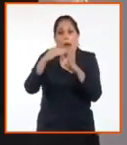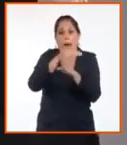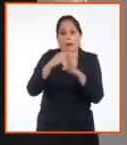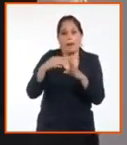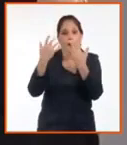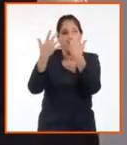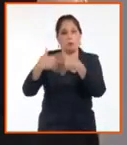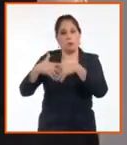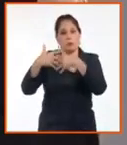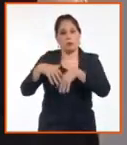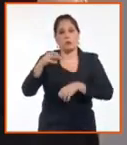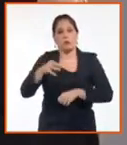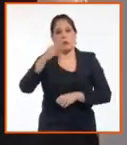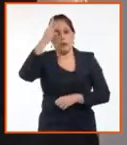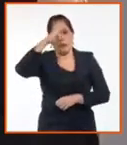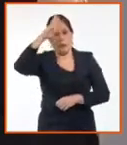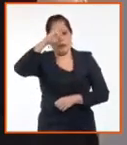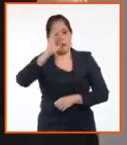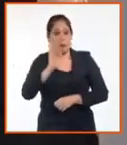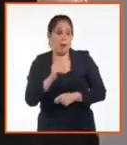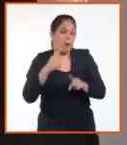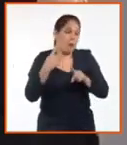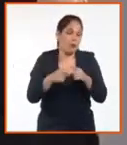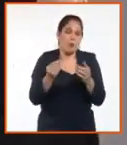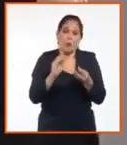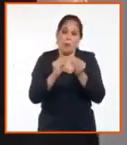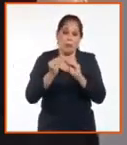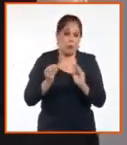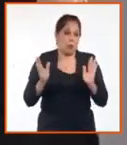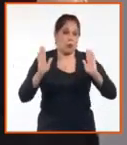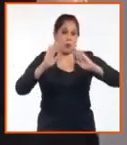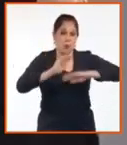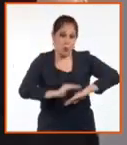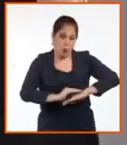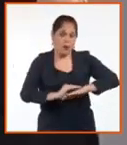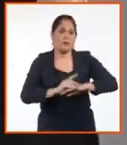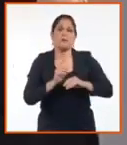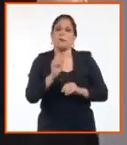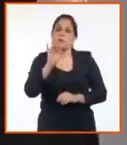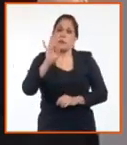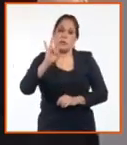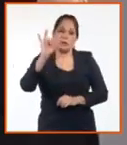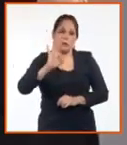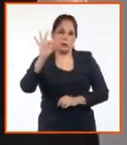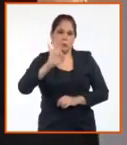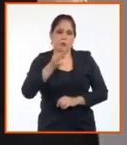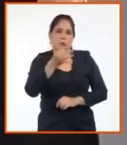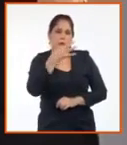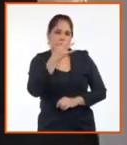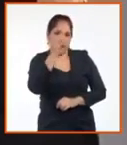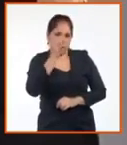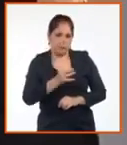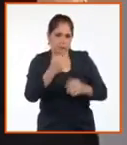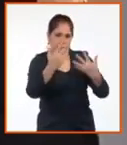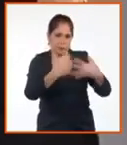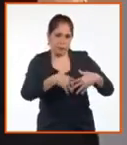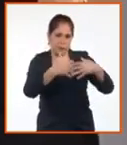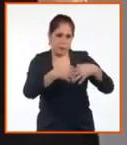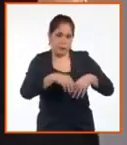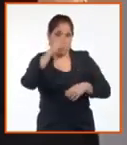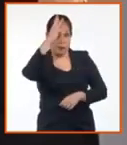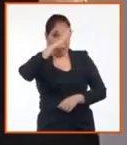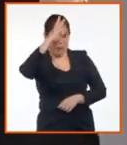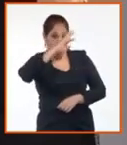y otros están sufriendo por faltante de materia prima hasta para el 70% de la producción y tiene que ver